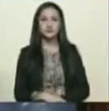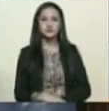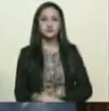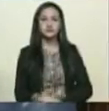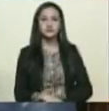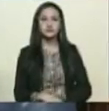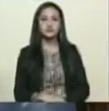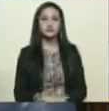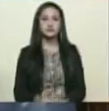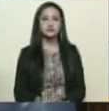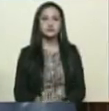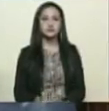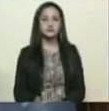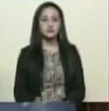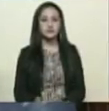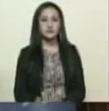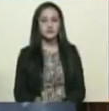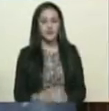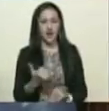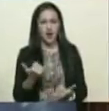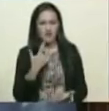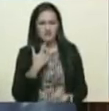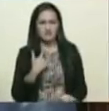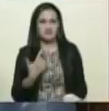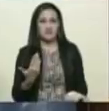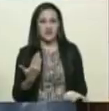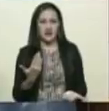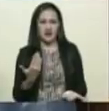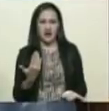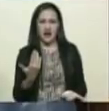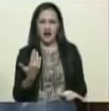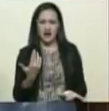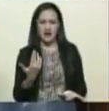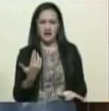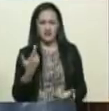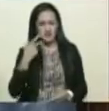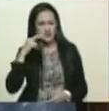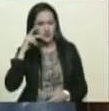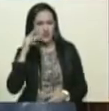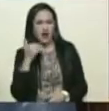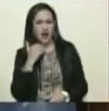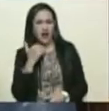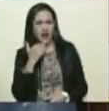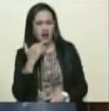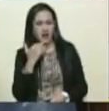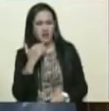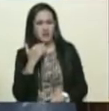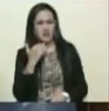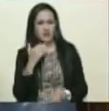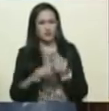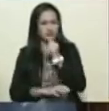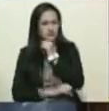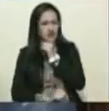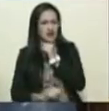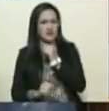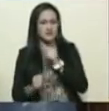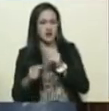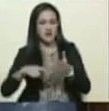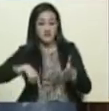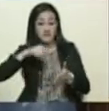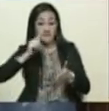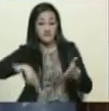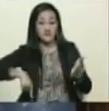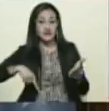entonces si no hay una relación directa y concreta entre lo que estaba en la firma del